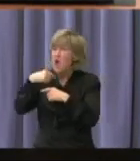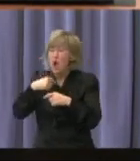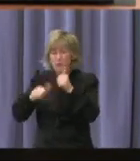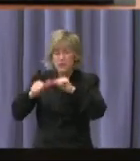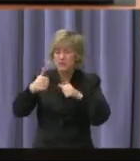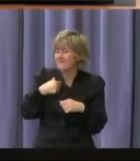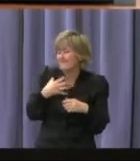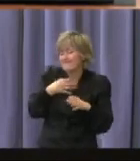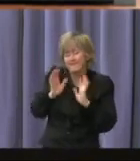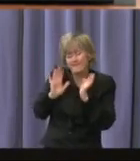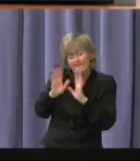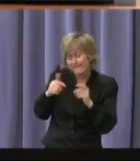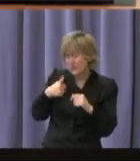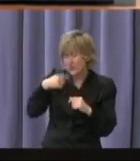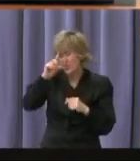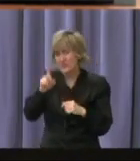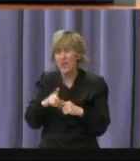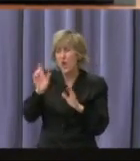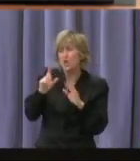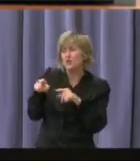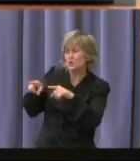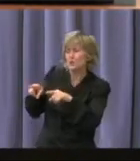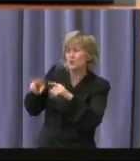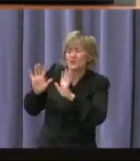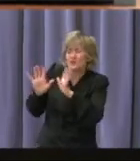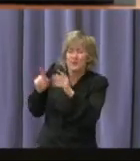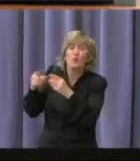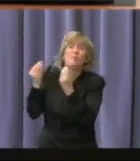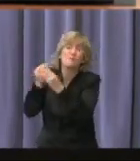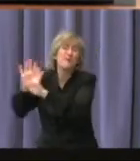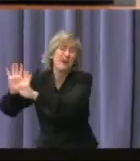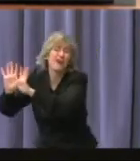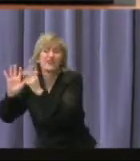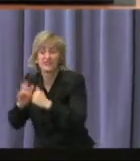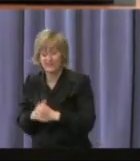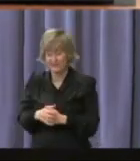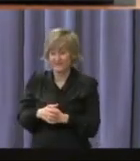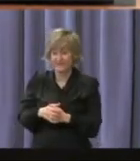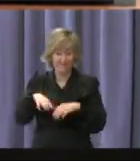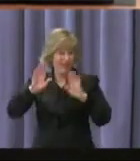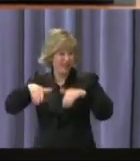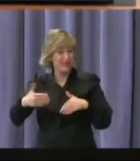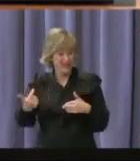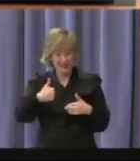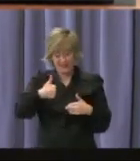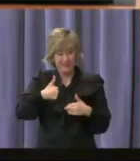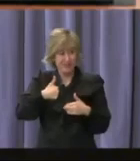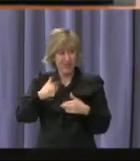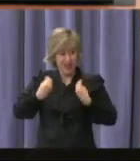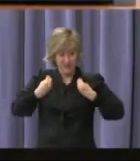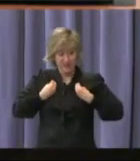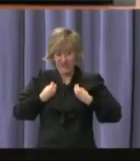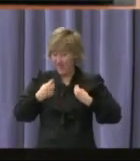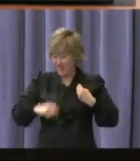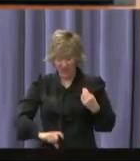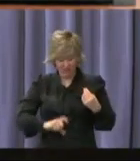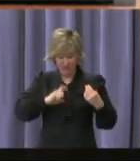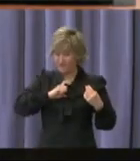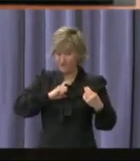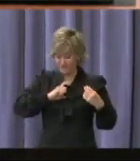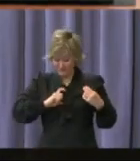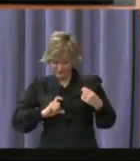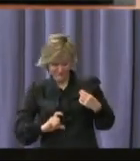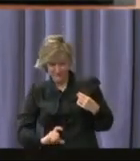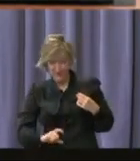yo. Ah, no, hazlo tú, que tú lo haces mejor. Se posiciona así en la vida, porque no tiene autoestima. Este mismo